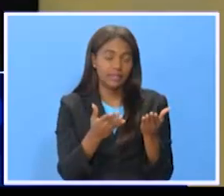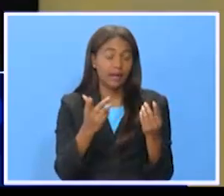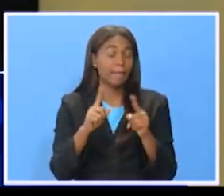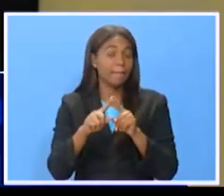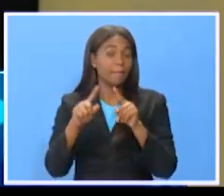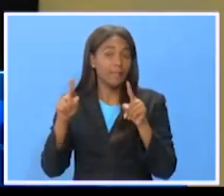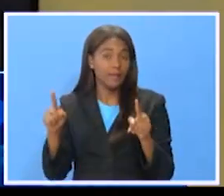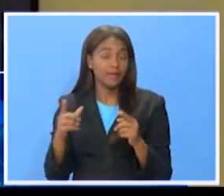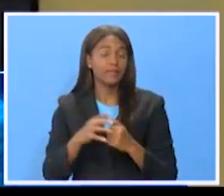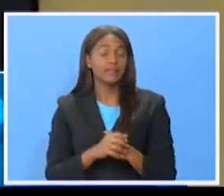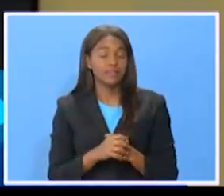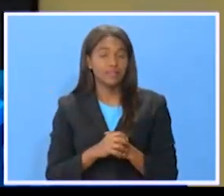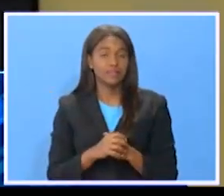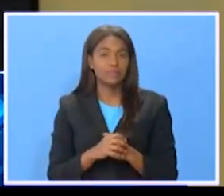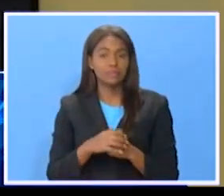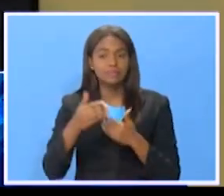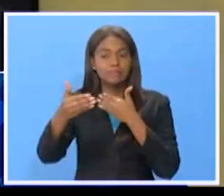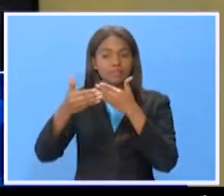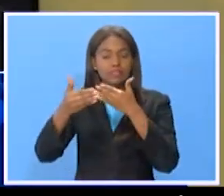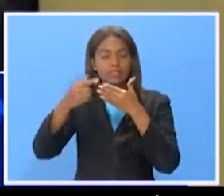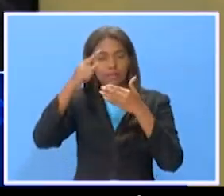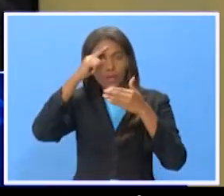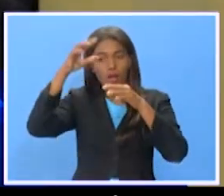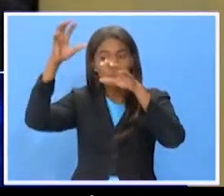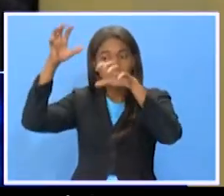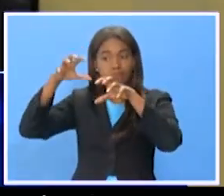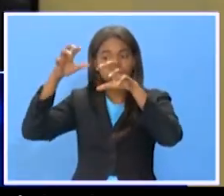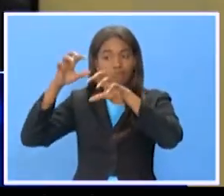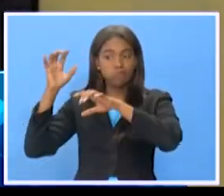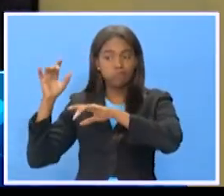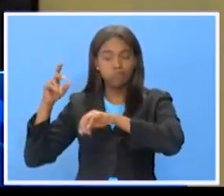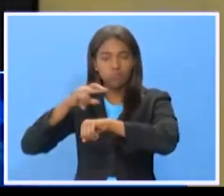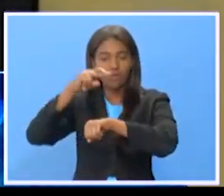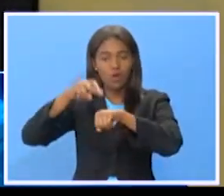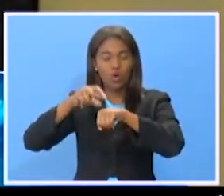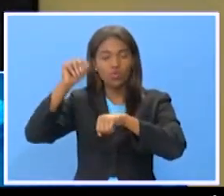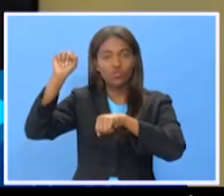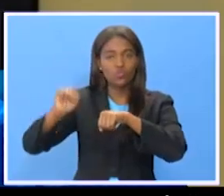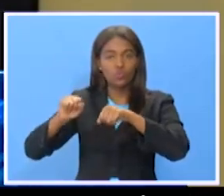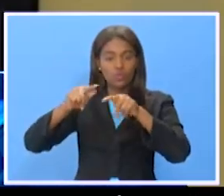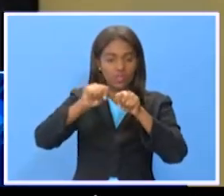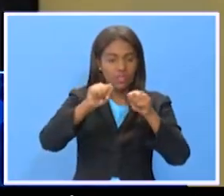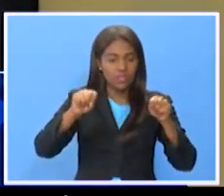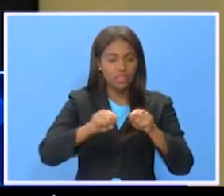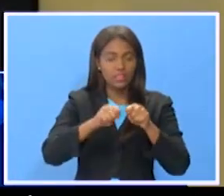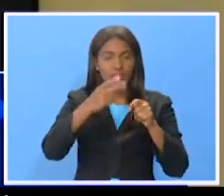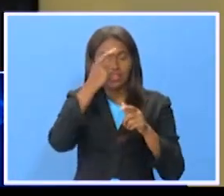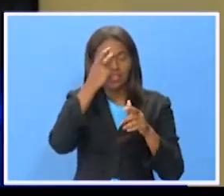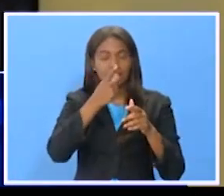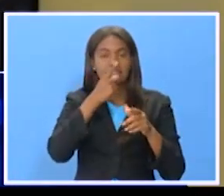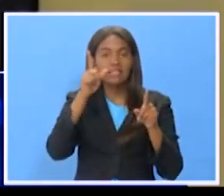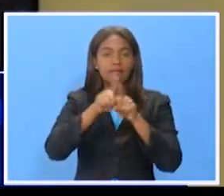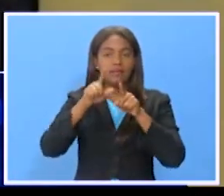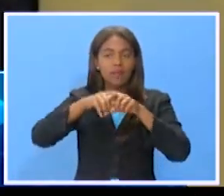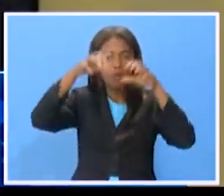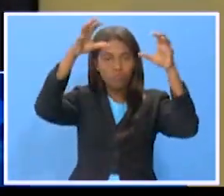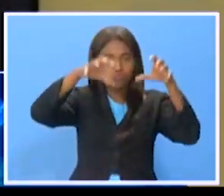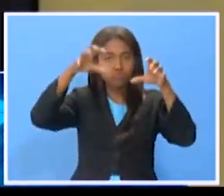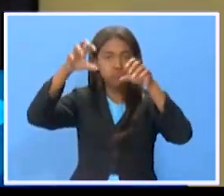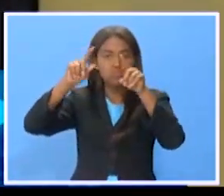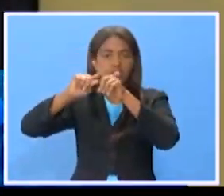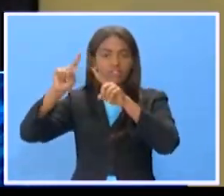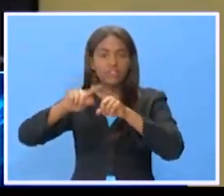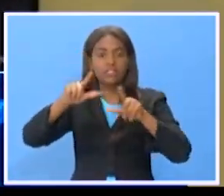embargo, la aproximación de una onda tropical al sur del territorio dominicano, así como una vaguada en diferentes niveles